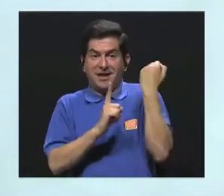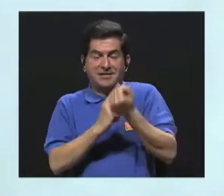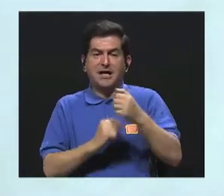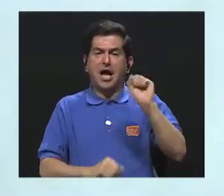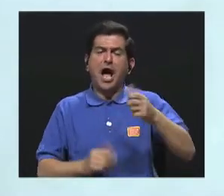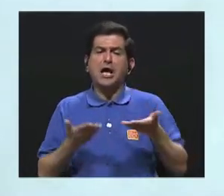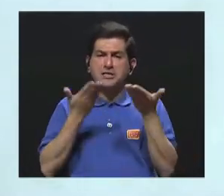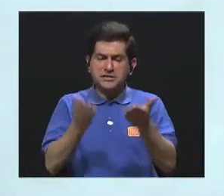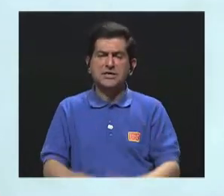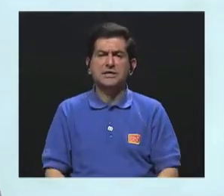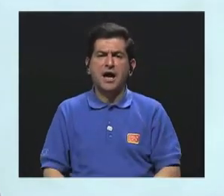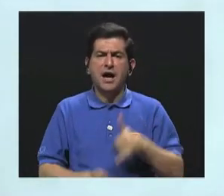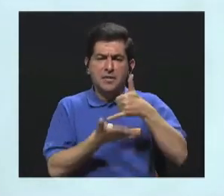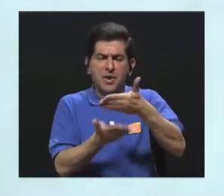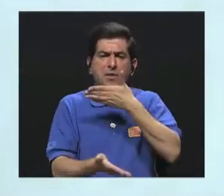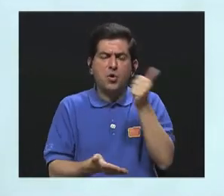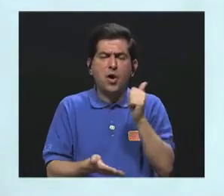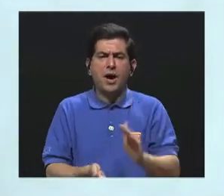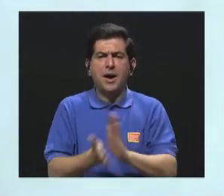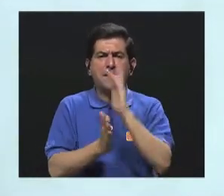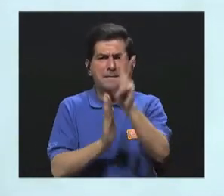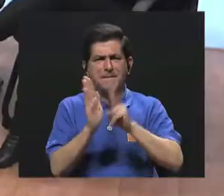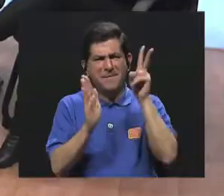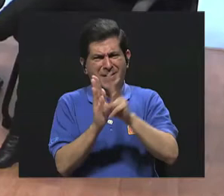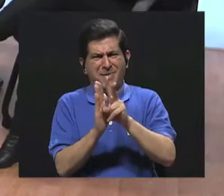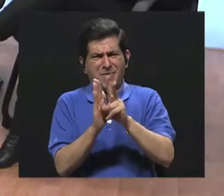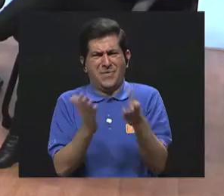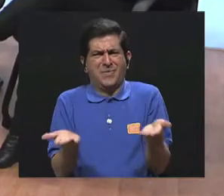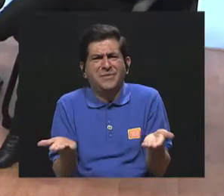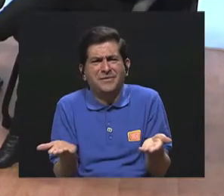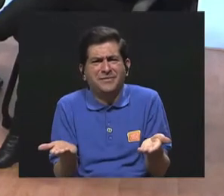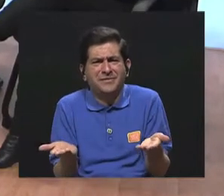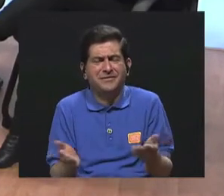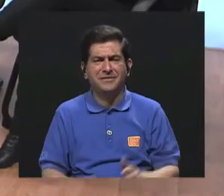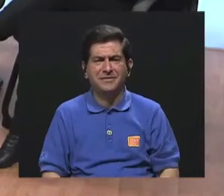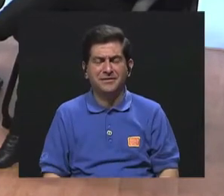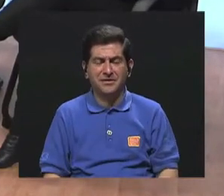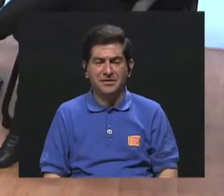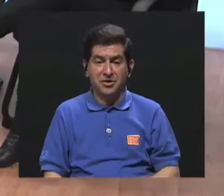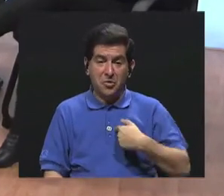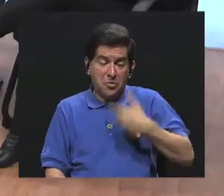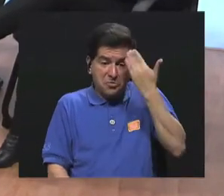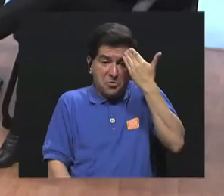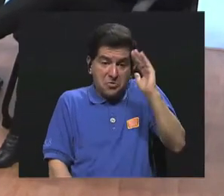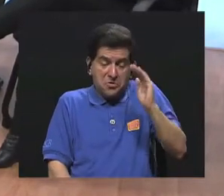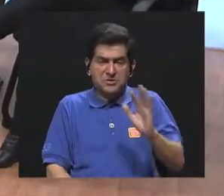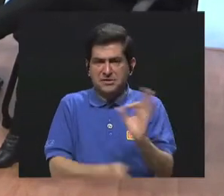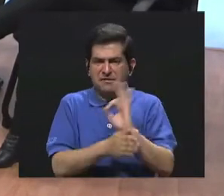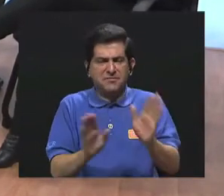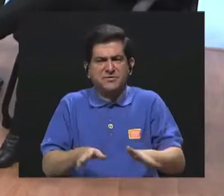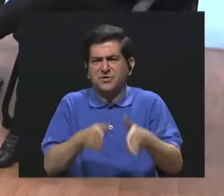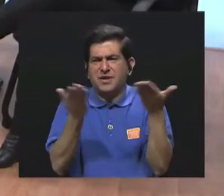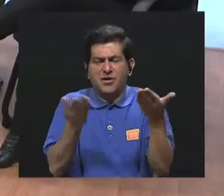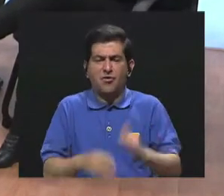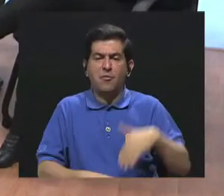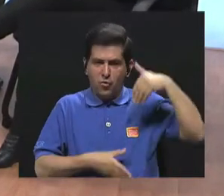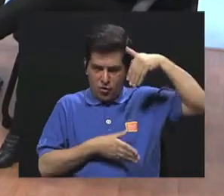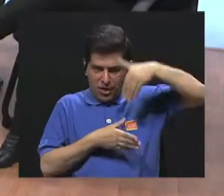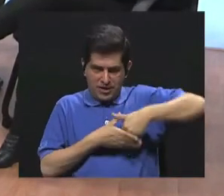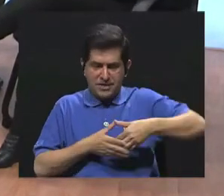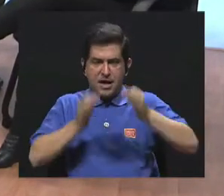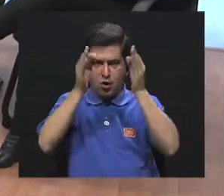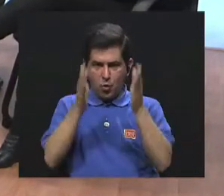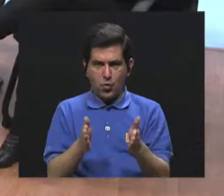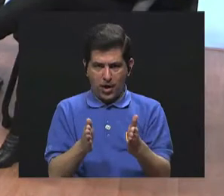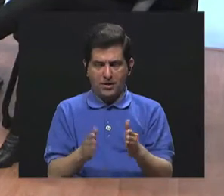sí dar Ajá. premio de mejor documental. Exacto. Es como que... No, sí, pero es bueno, mejor documental, claro. Qué sé yo, uno nunca sabe cómo funciona a sí. nivel interno